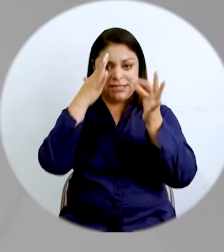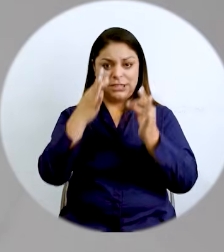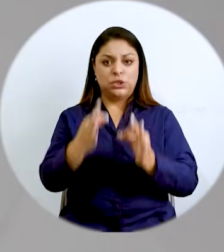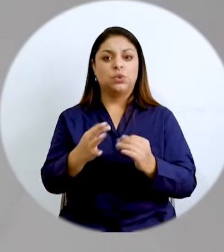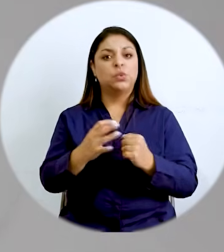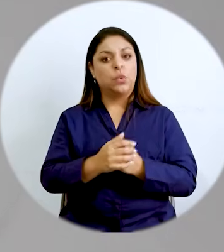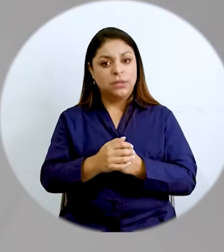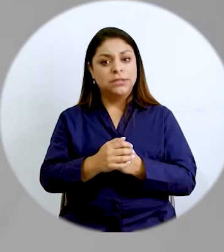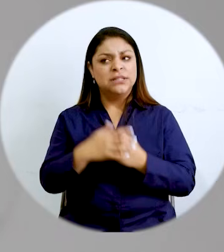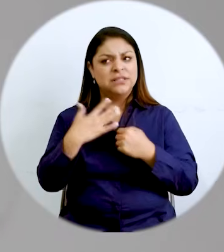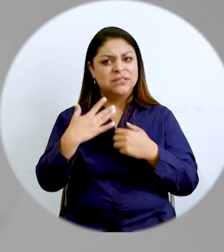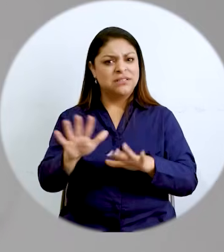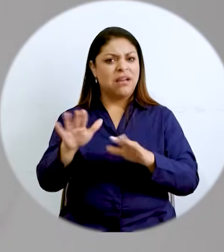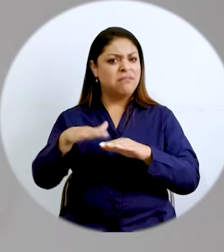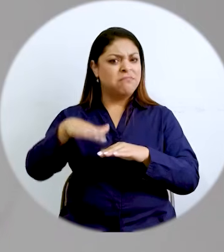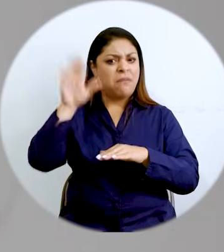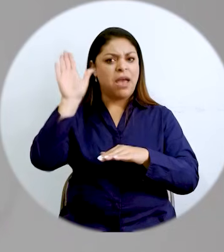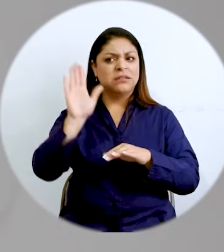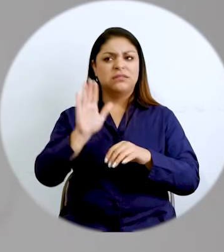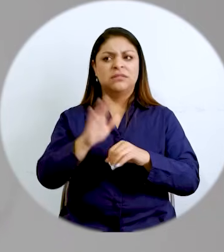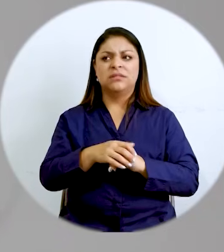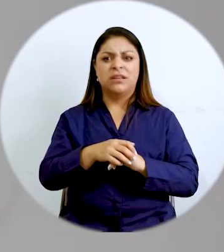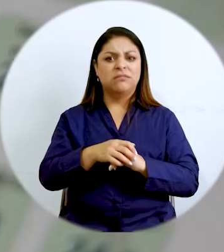decisiones, ya por más de